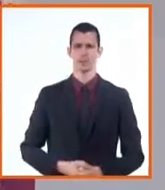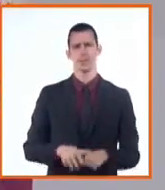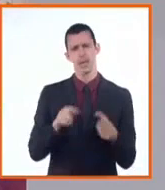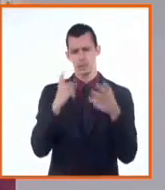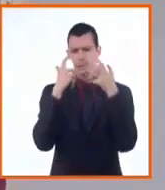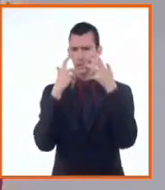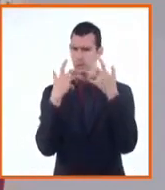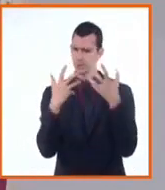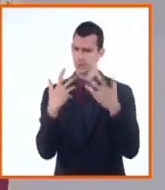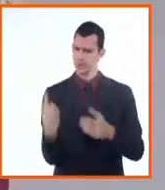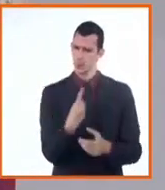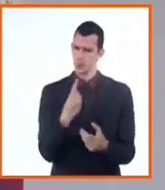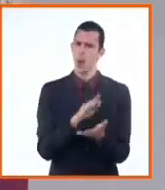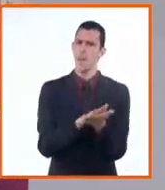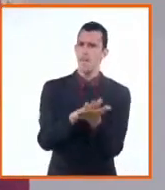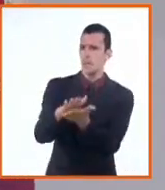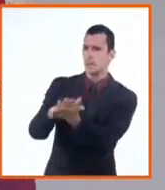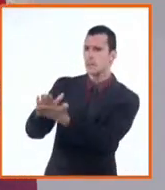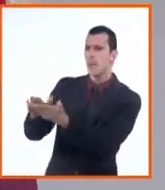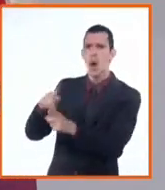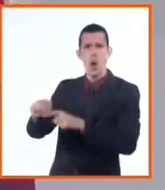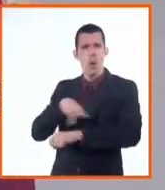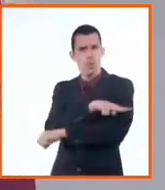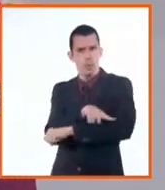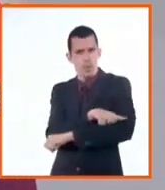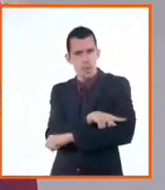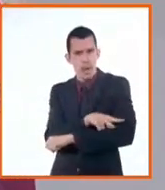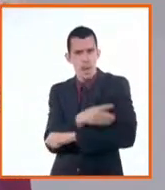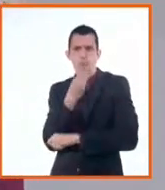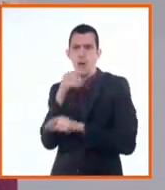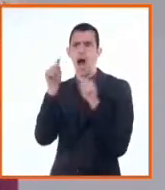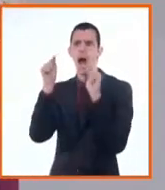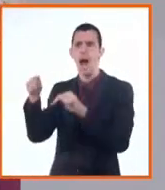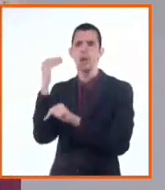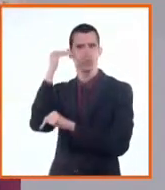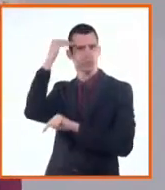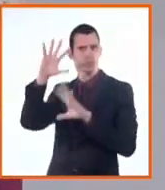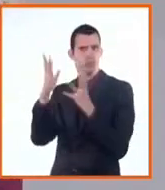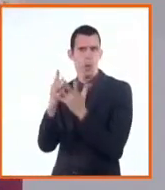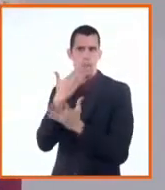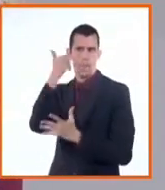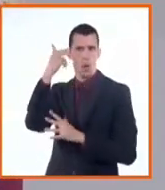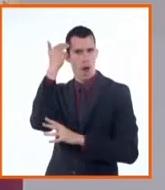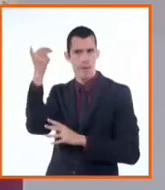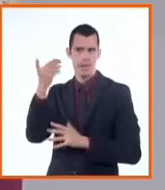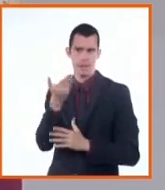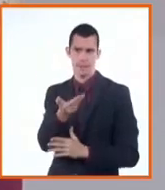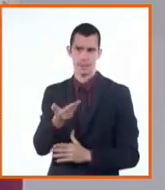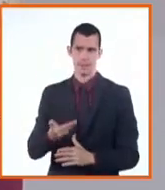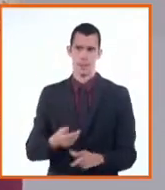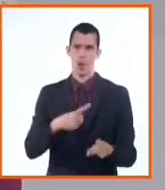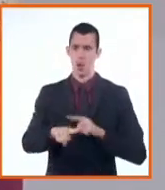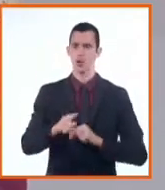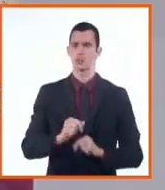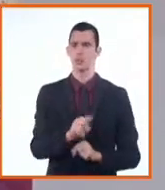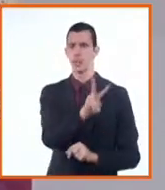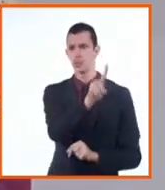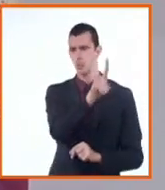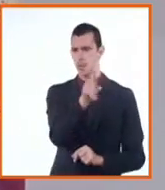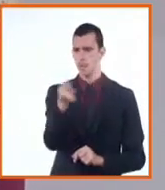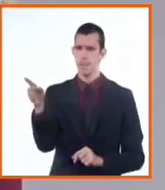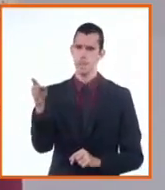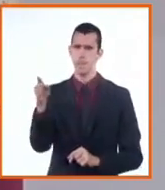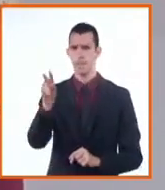contrataciones y también cumplir con los compromisos internacionales que tenemos ahora tenemos unos juegos del Alba del 21 al 29